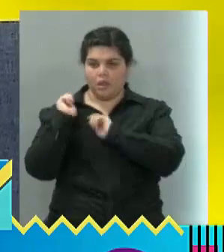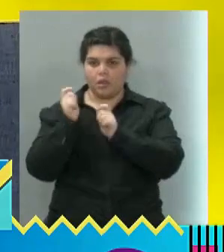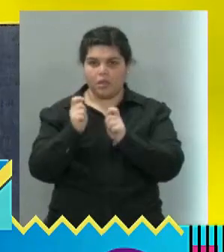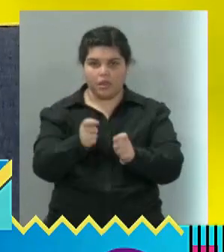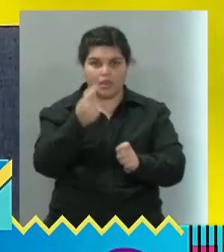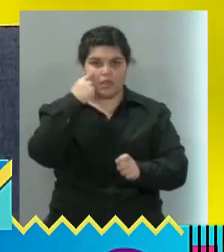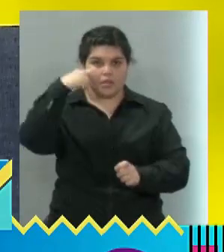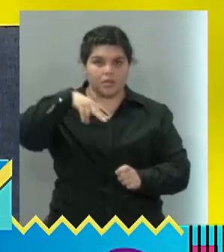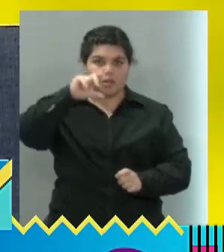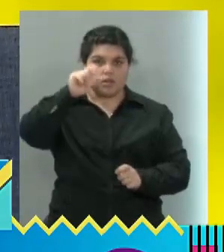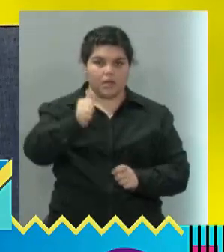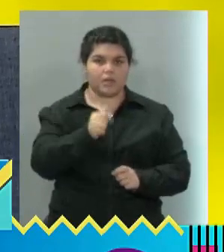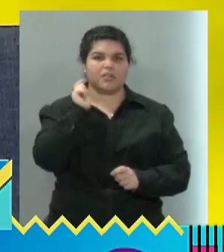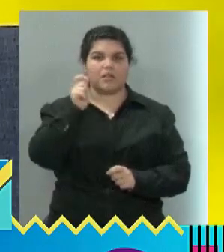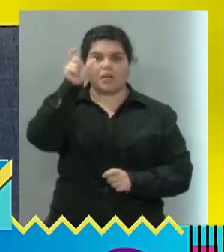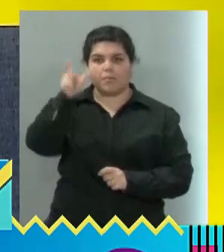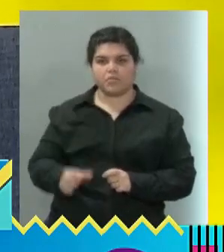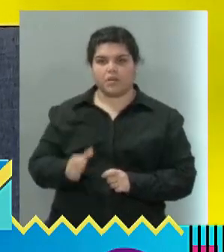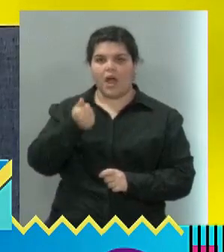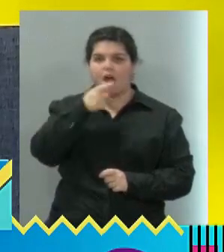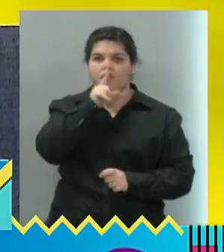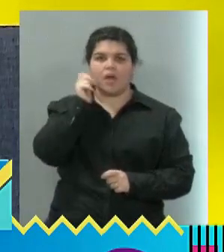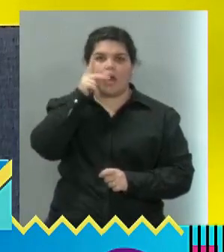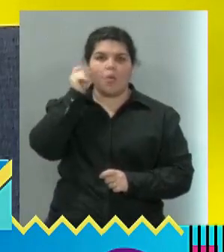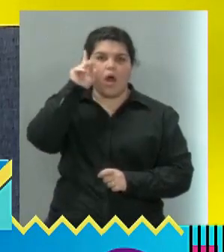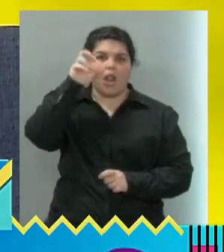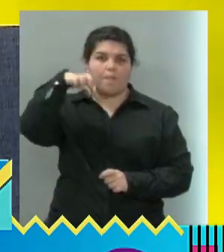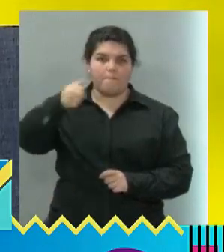Inca Atahualpa, fuera el